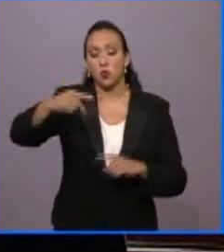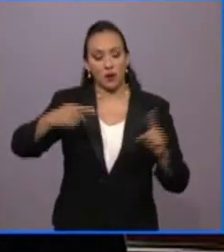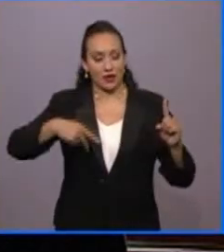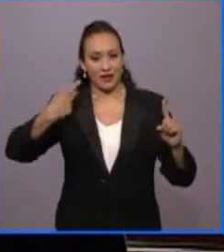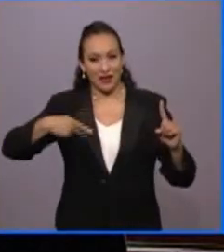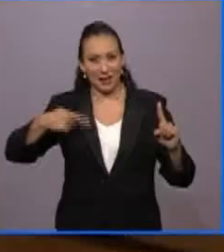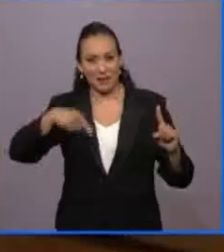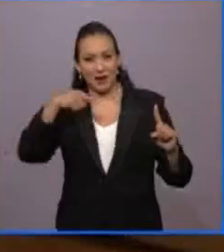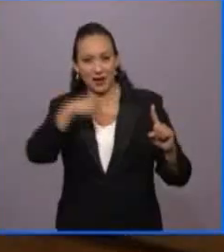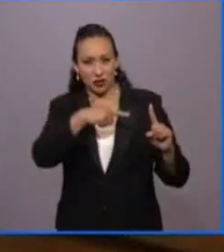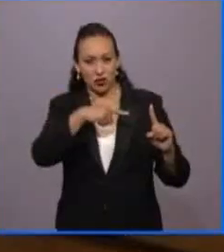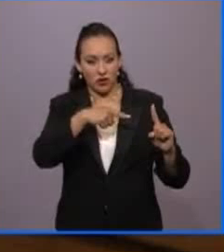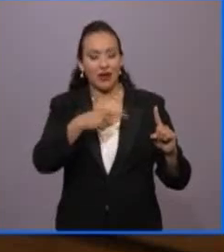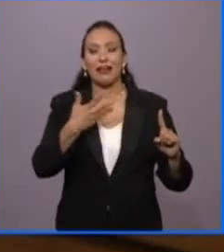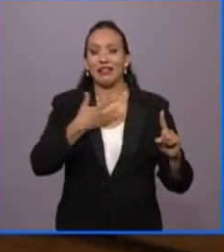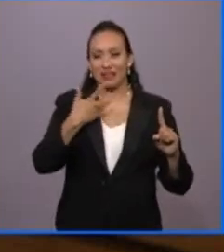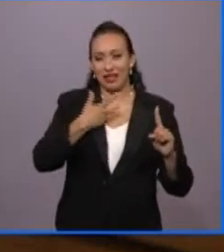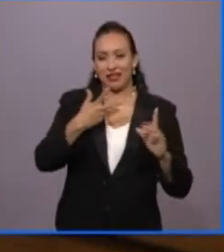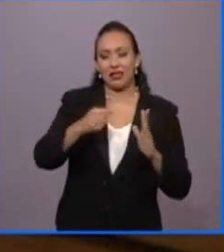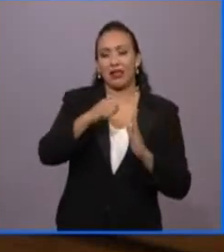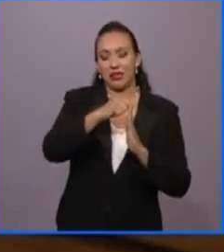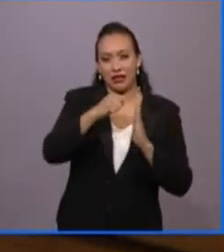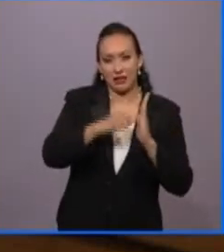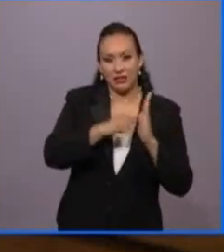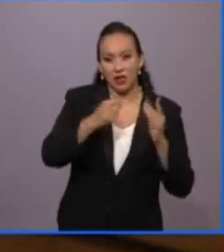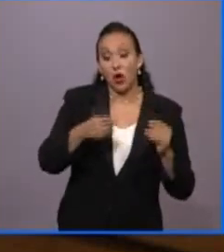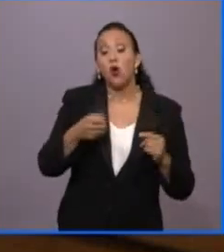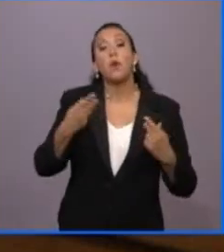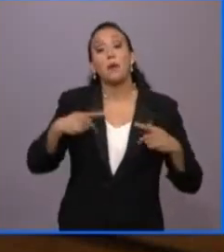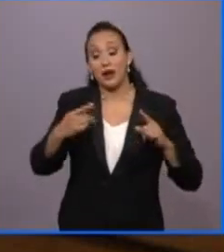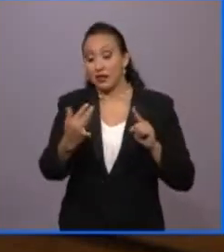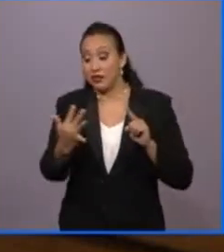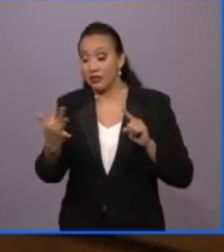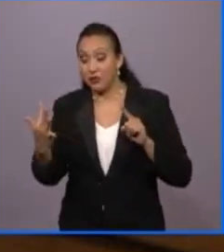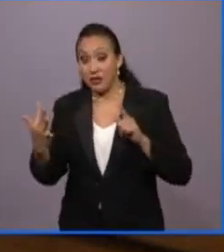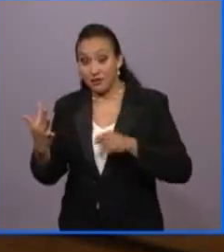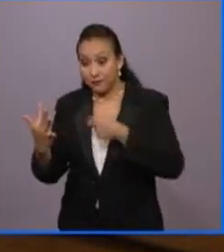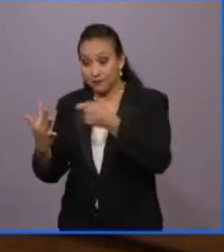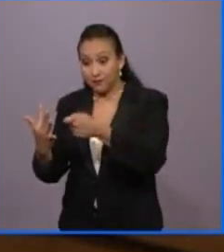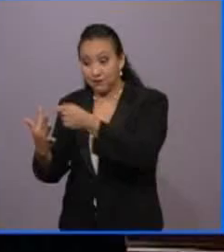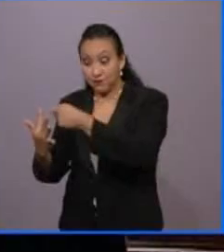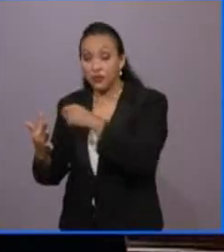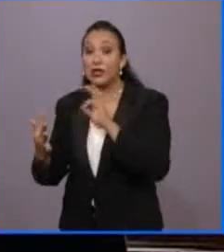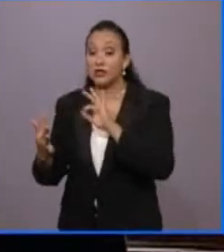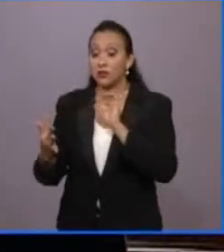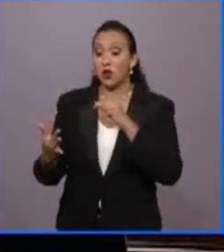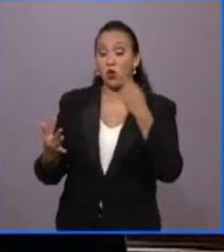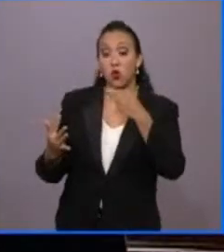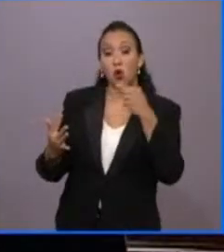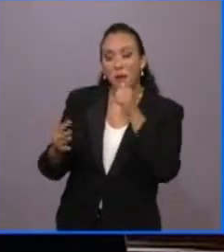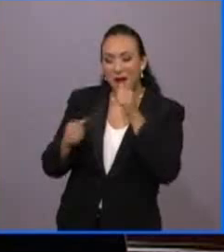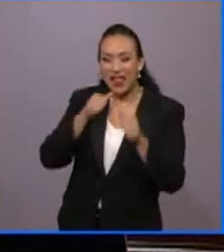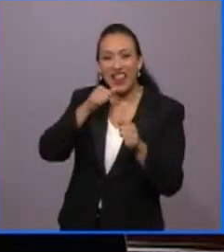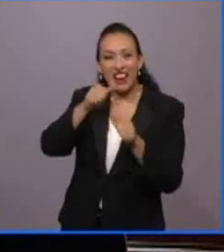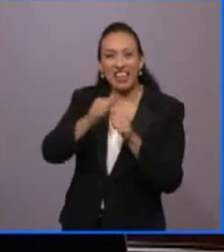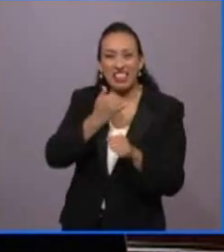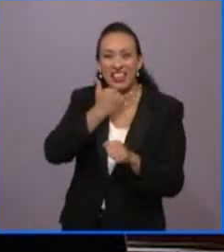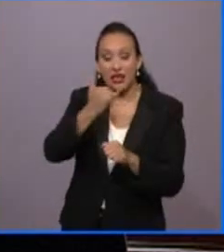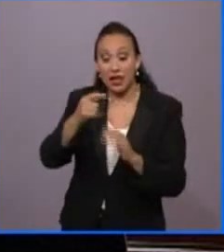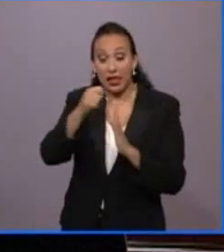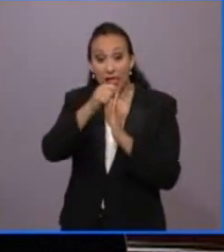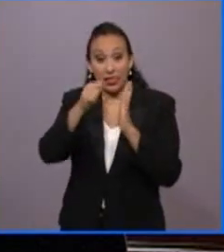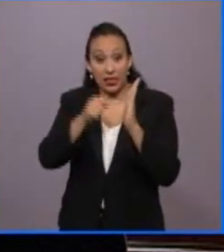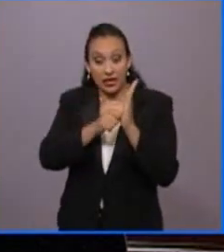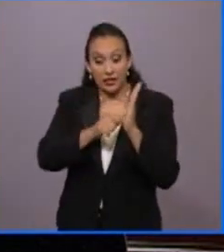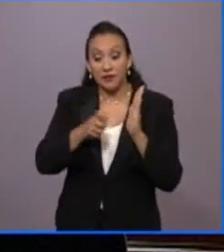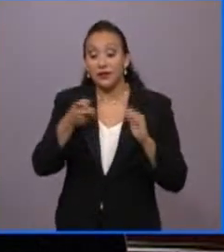persona testadora o de las personas herederas varíen por errores ortográficos, de escritura o abreviaturas, el testamento podrá